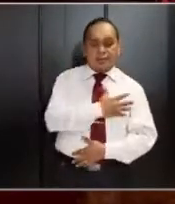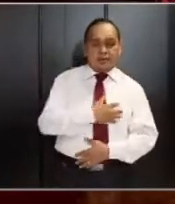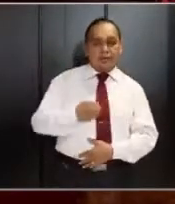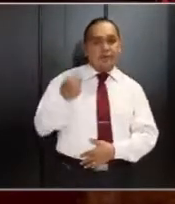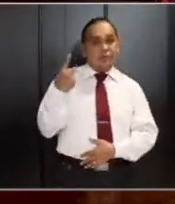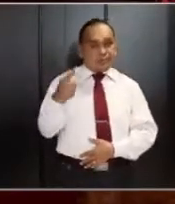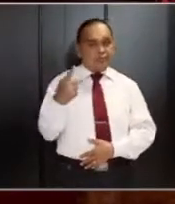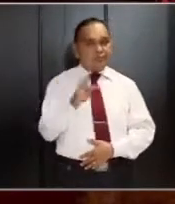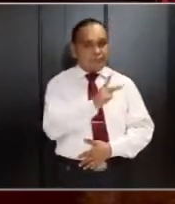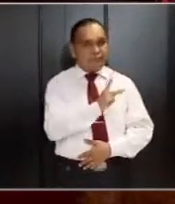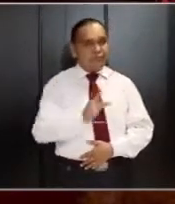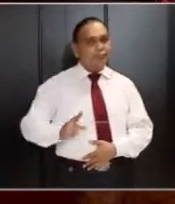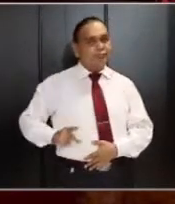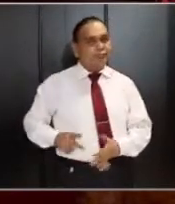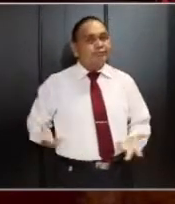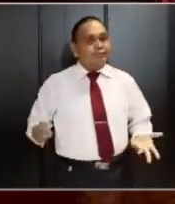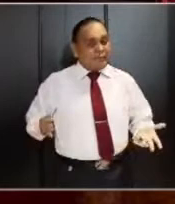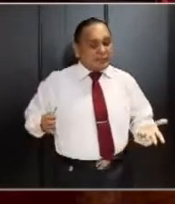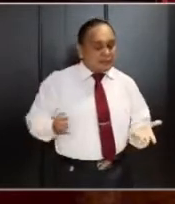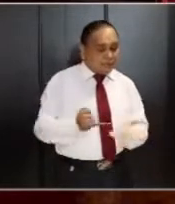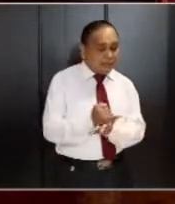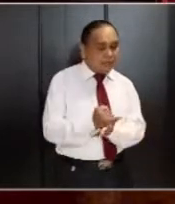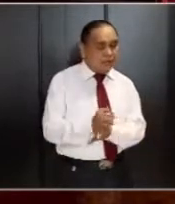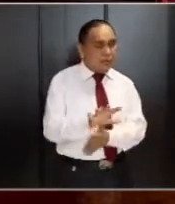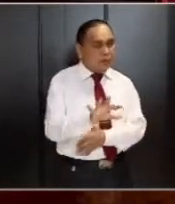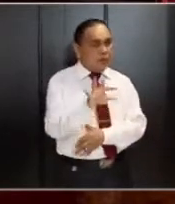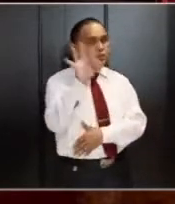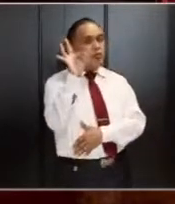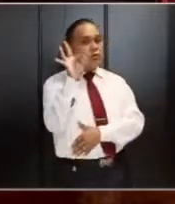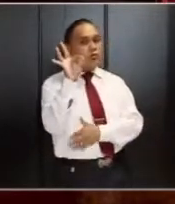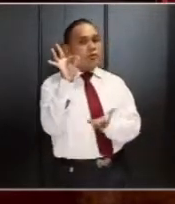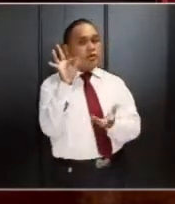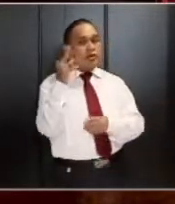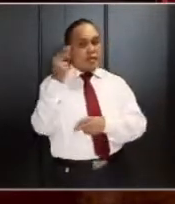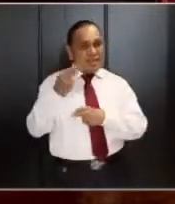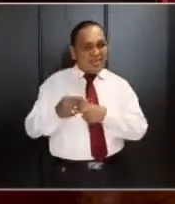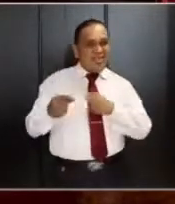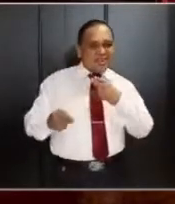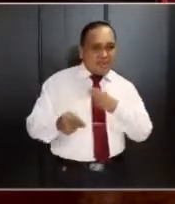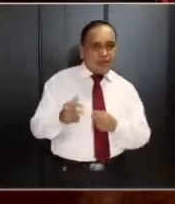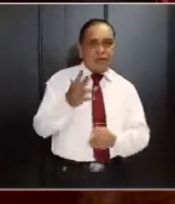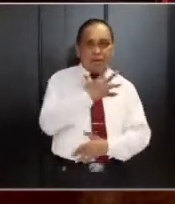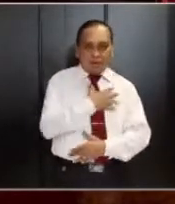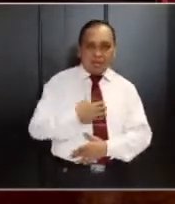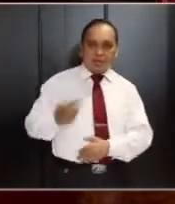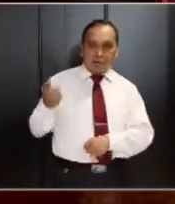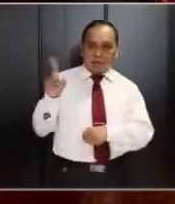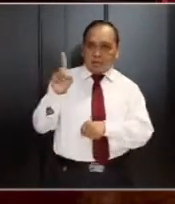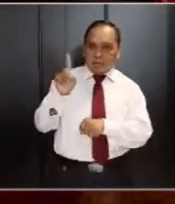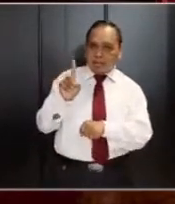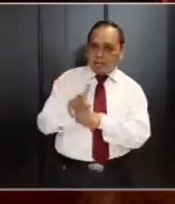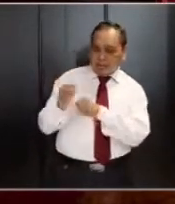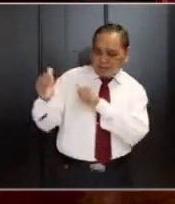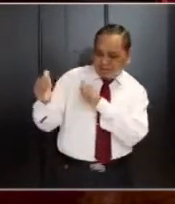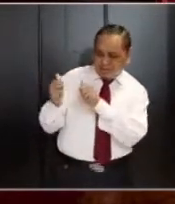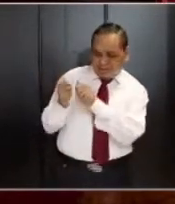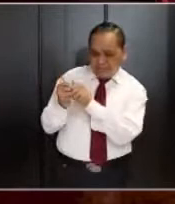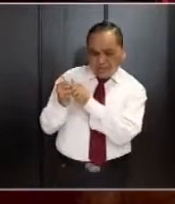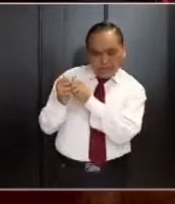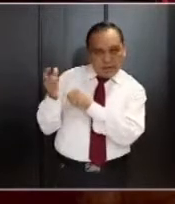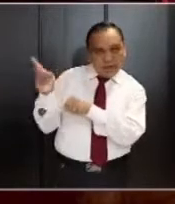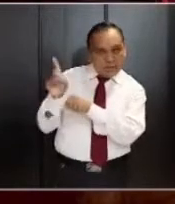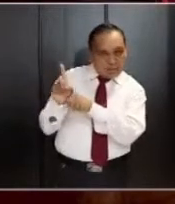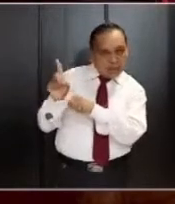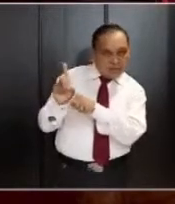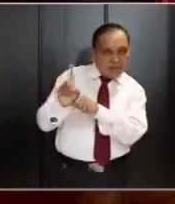hijos. Entonces, tomaron una decisión y no estar con mis nietas y con mis hijos en este día y todos los días que